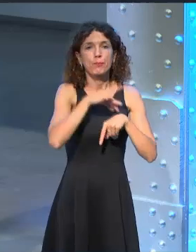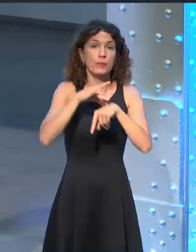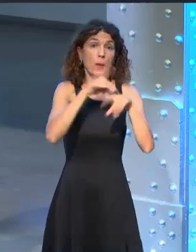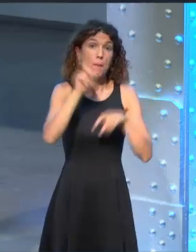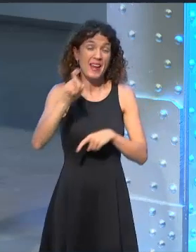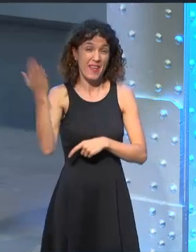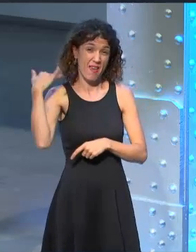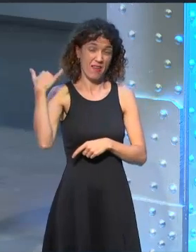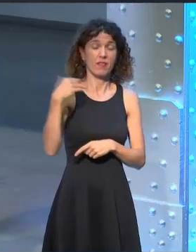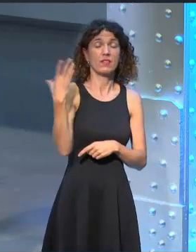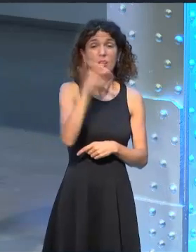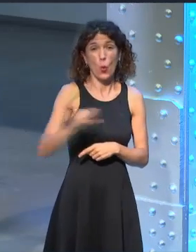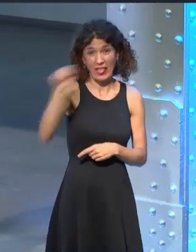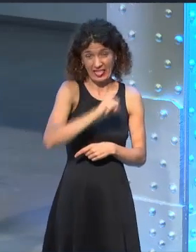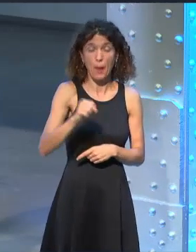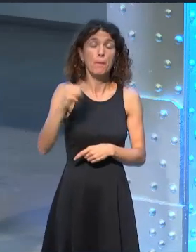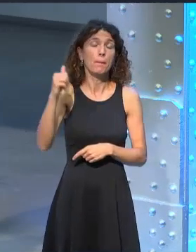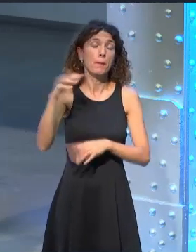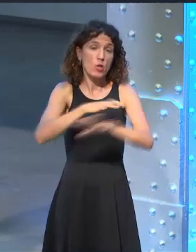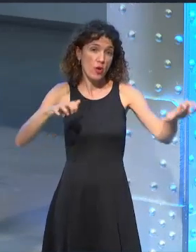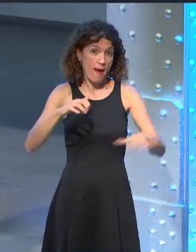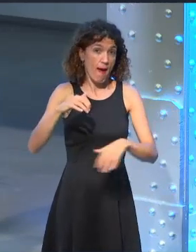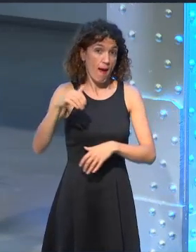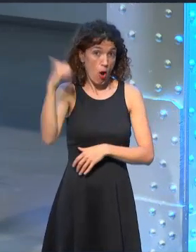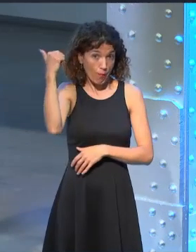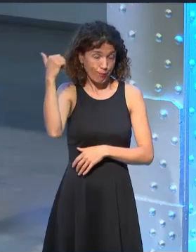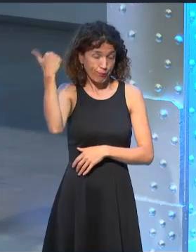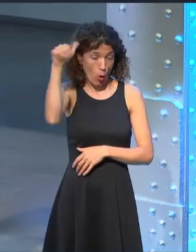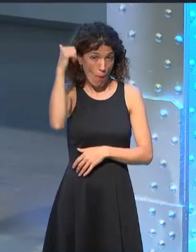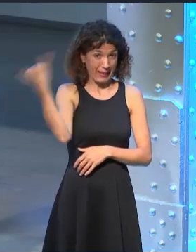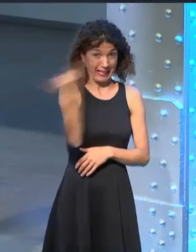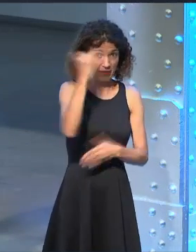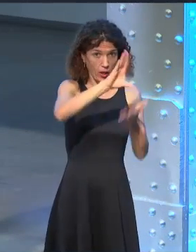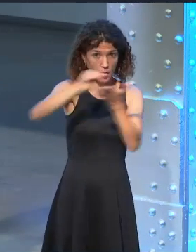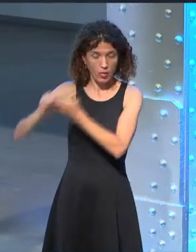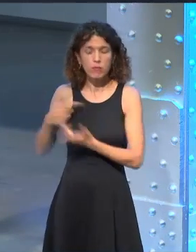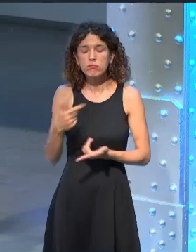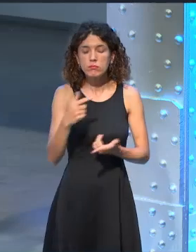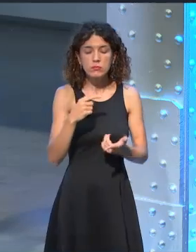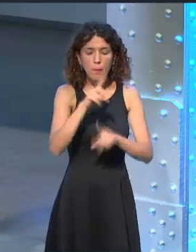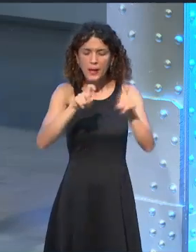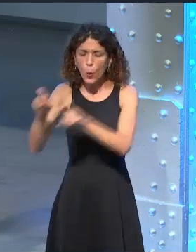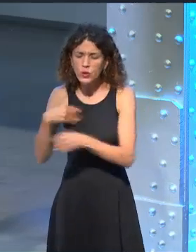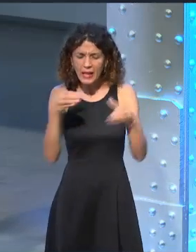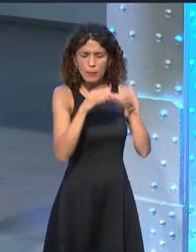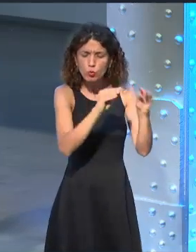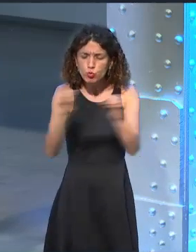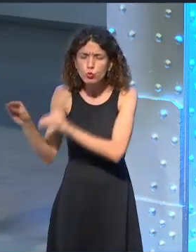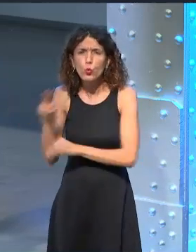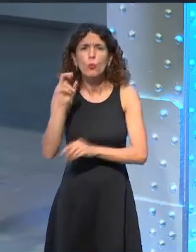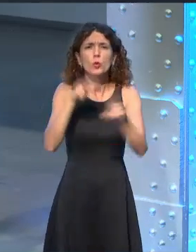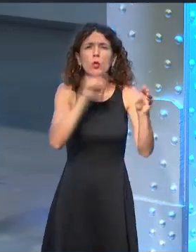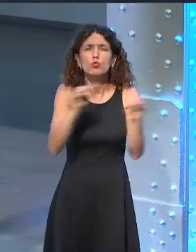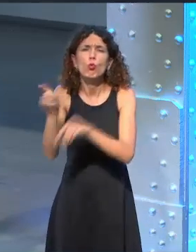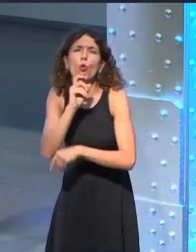hace 50 años, pues la mayoría eran hombres, y les preguntaba qué creían de sus equipos, ¿no? Es decir, cómo veían a sus